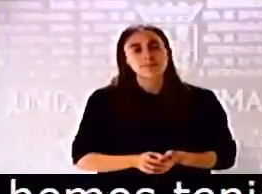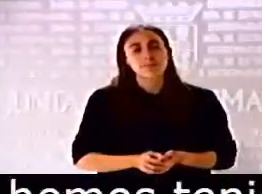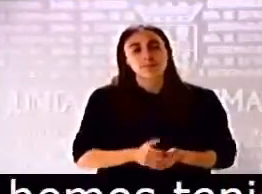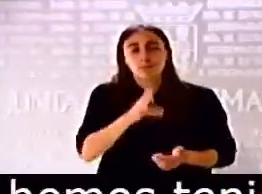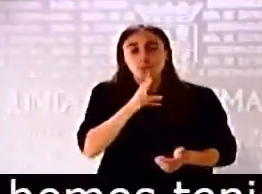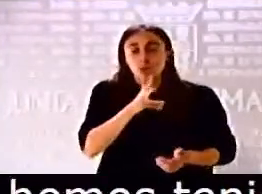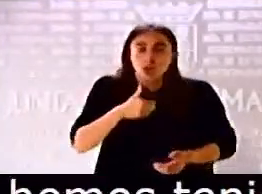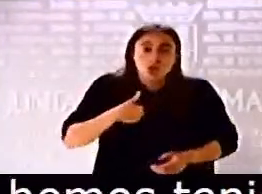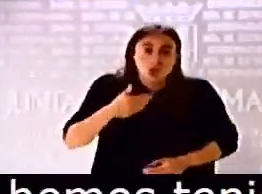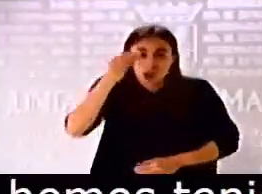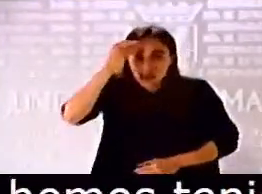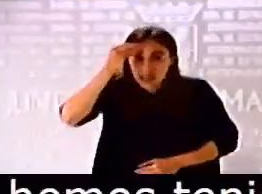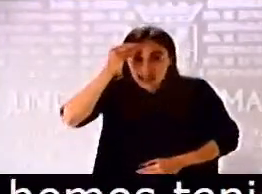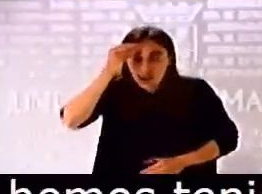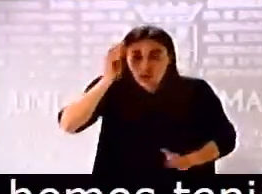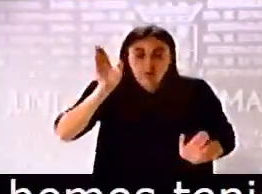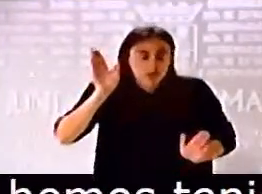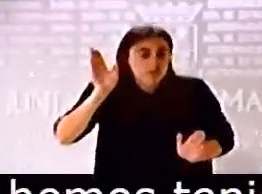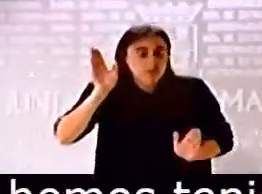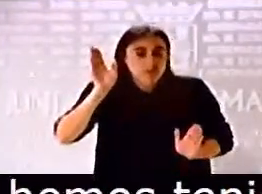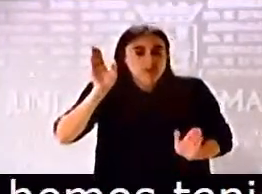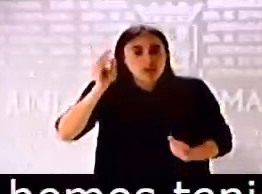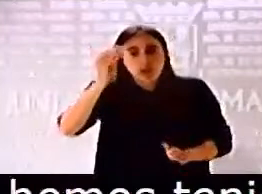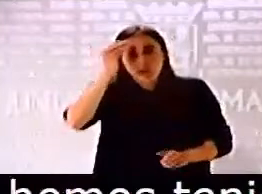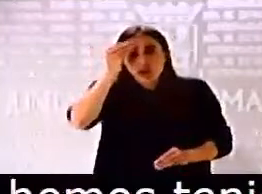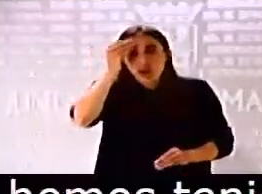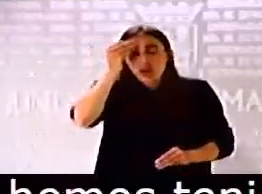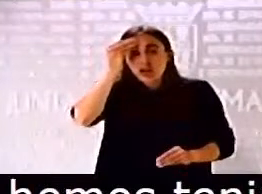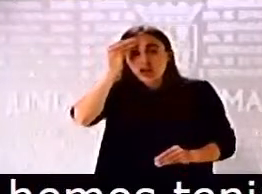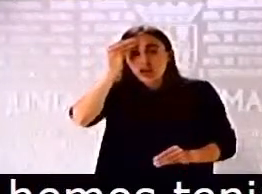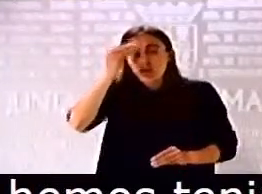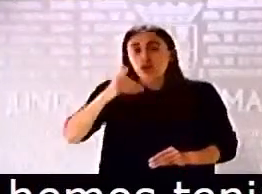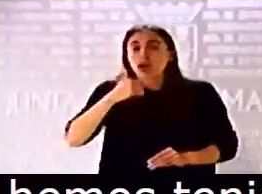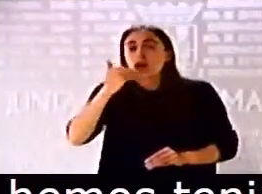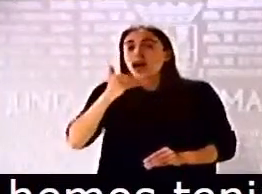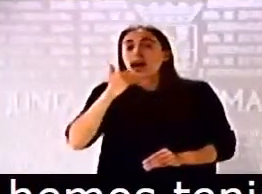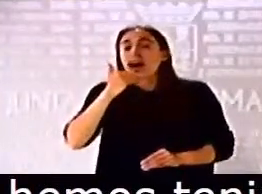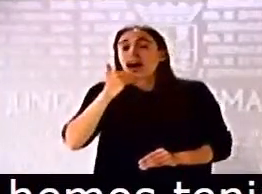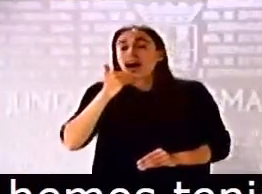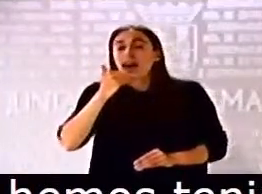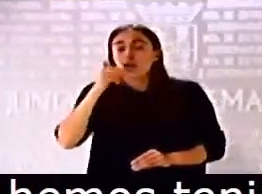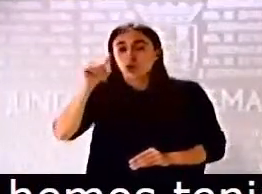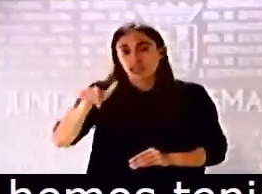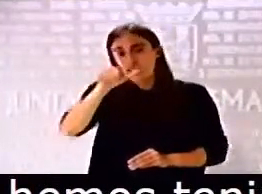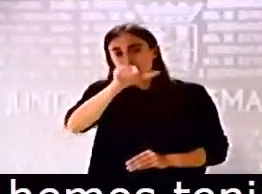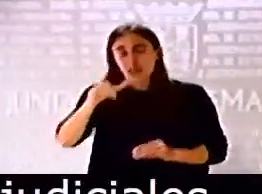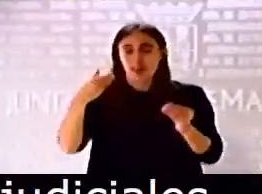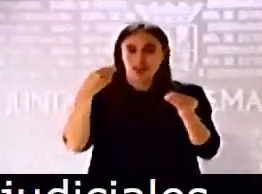yo creo que descartaría que pudiésemos tomar alguna medida de flexibilización en esta semana ya.